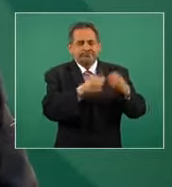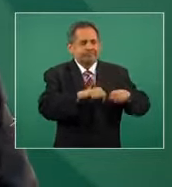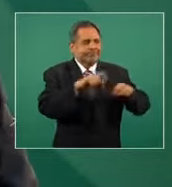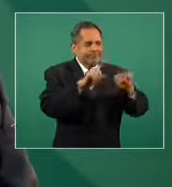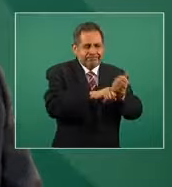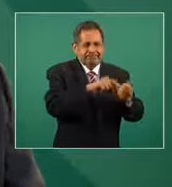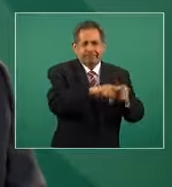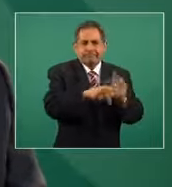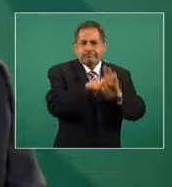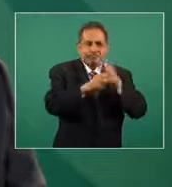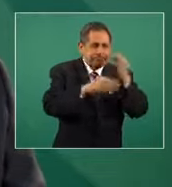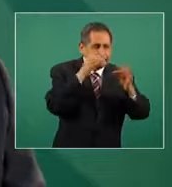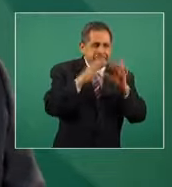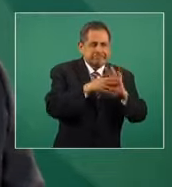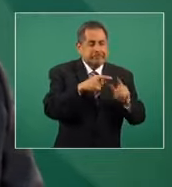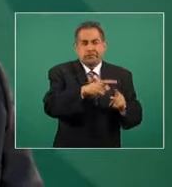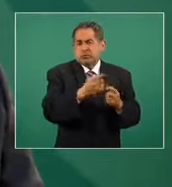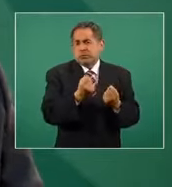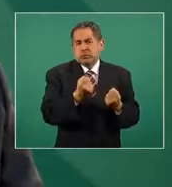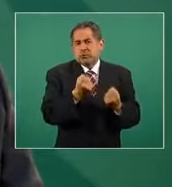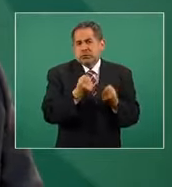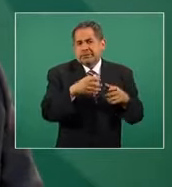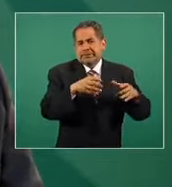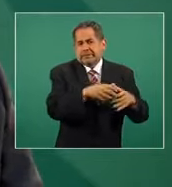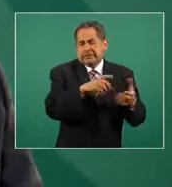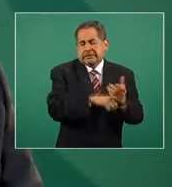de medios de comunicación,